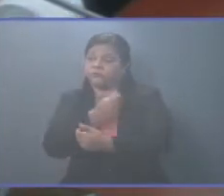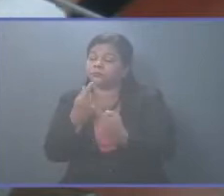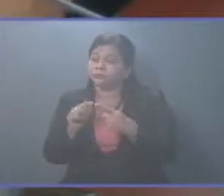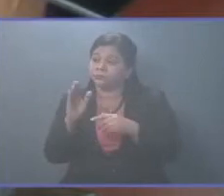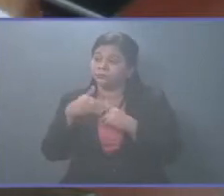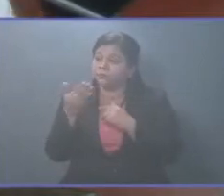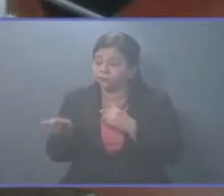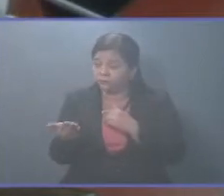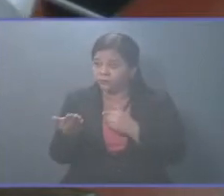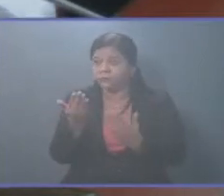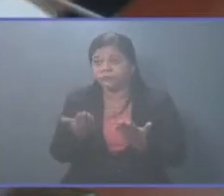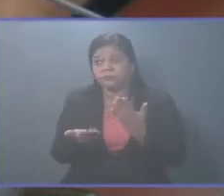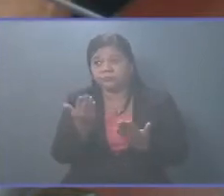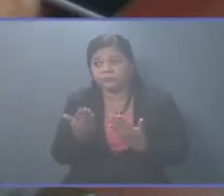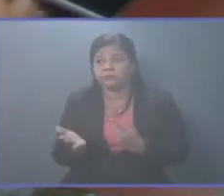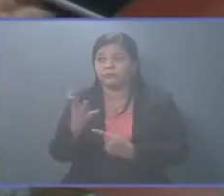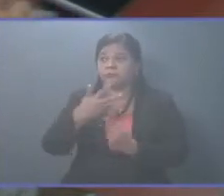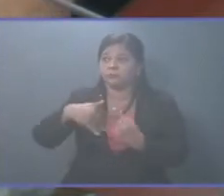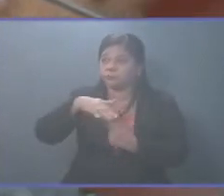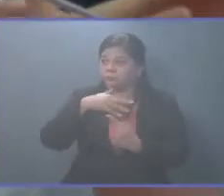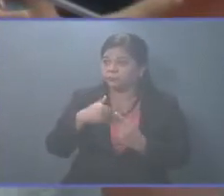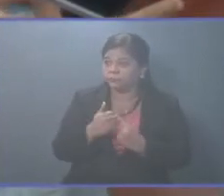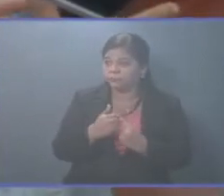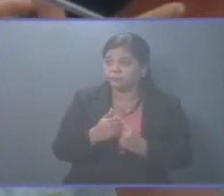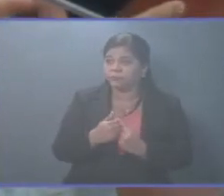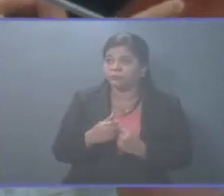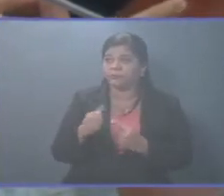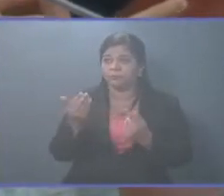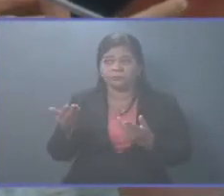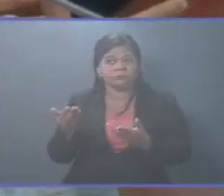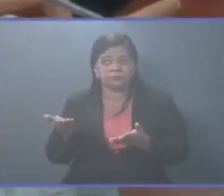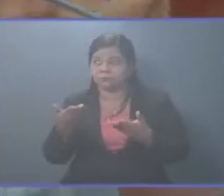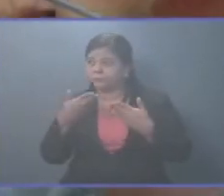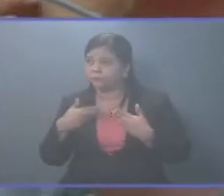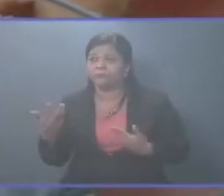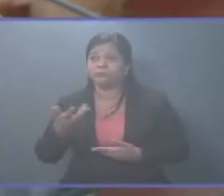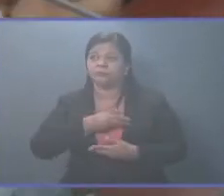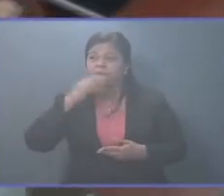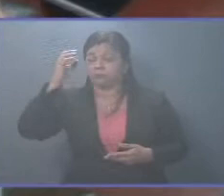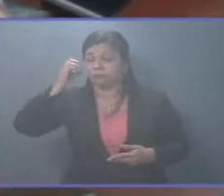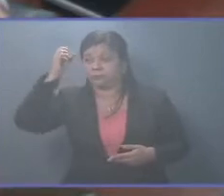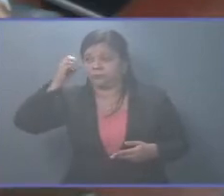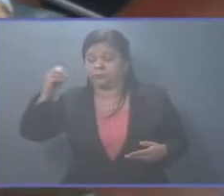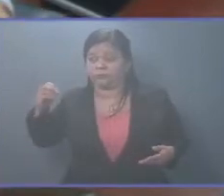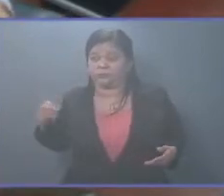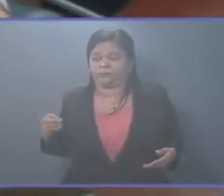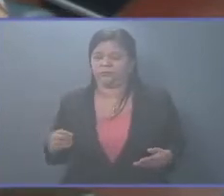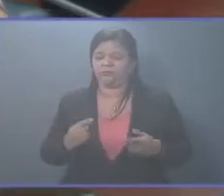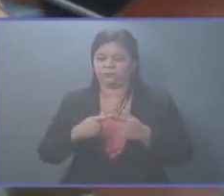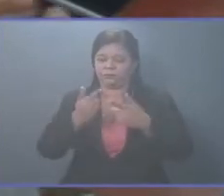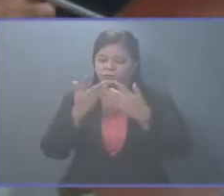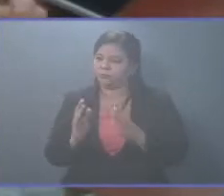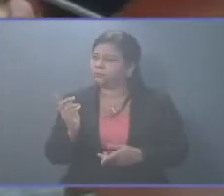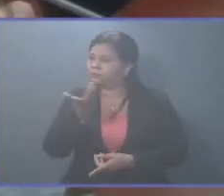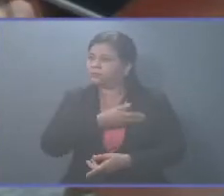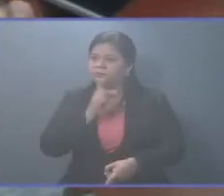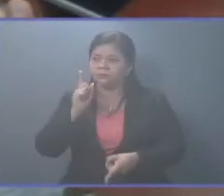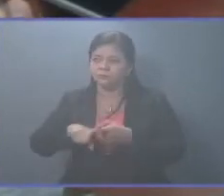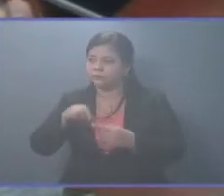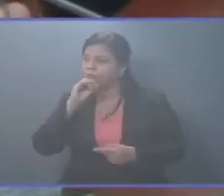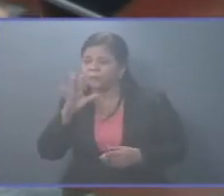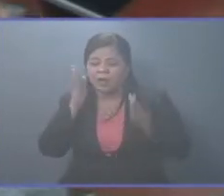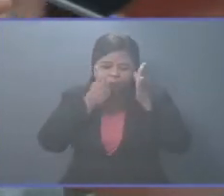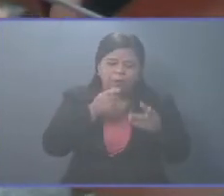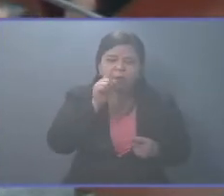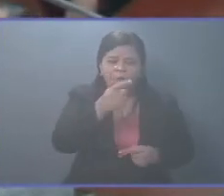haya alguna situación que desfavorezca esta opinión. Y entonces no se puede uno estar casando con una sola